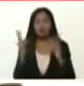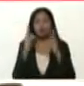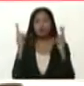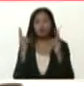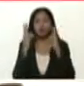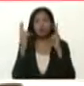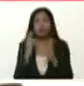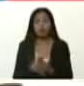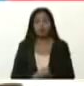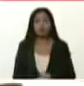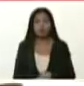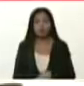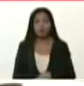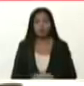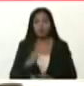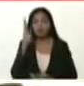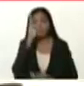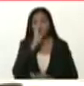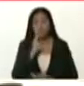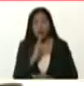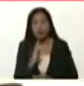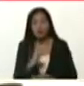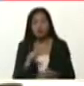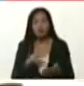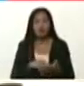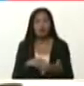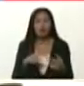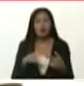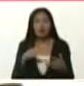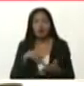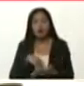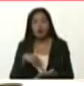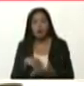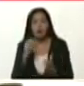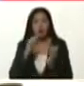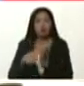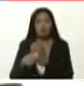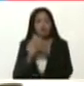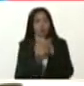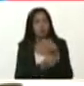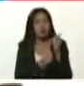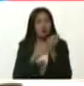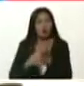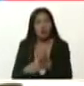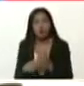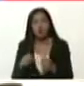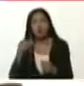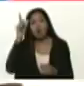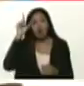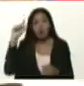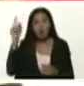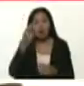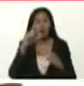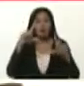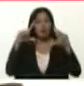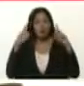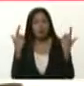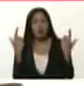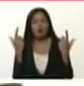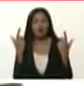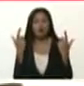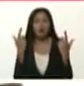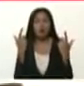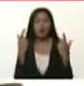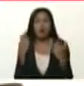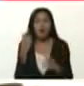en Barinas, en Carabobo, en Deltamacuro, en Guárico, en La Guaira,